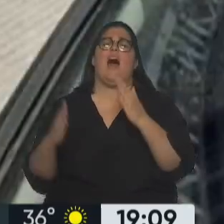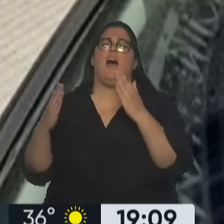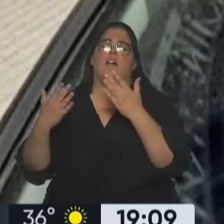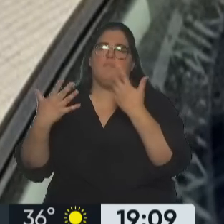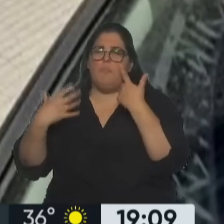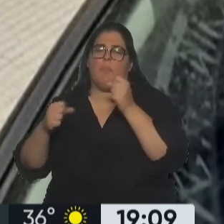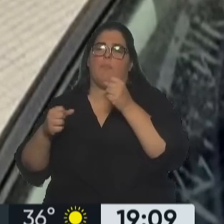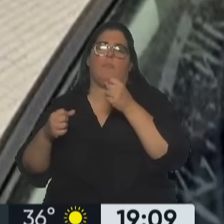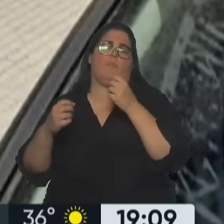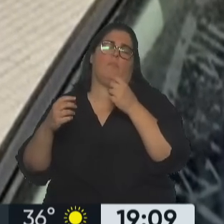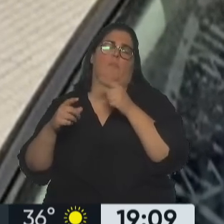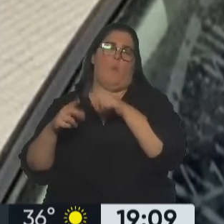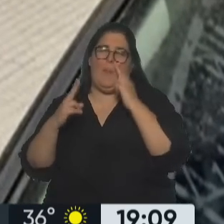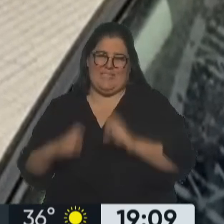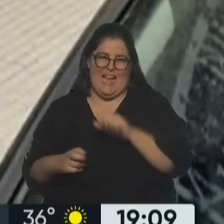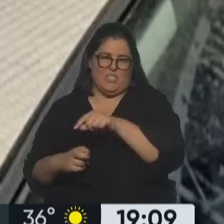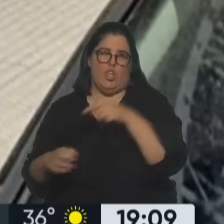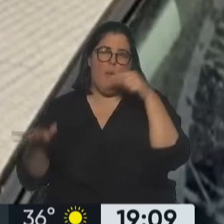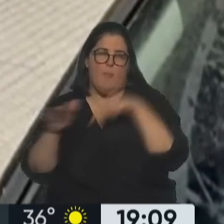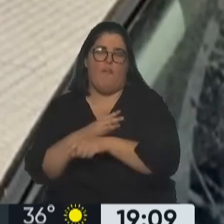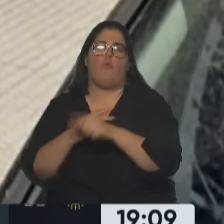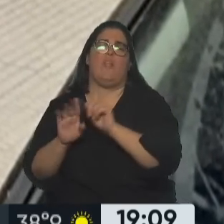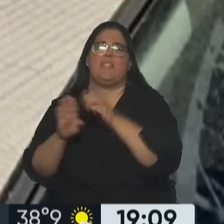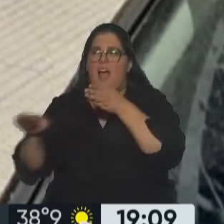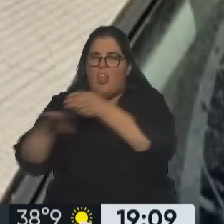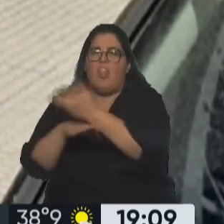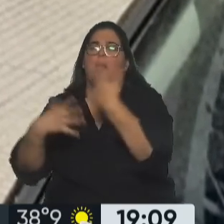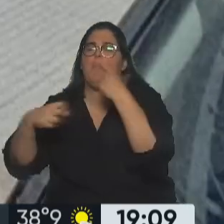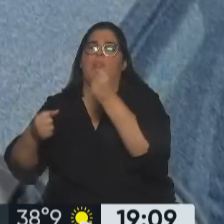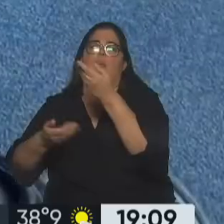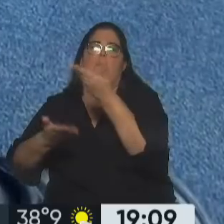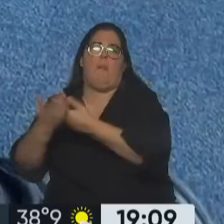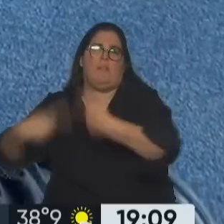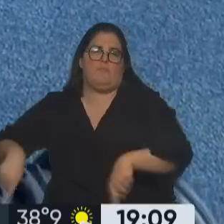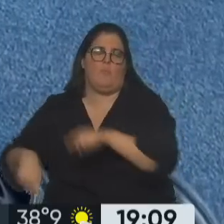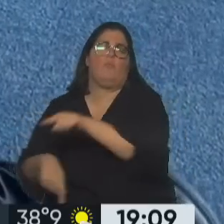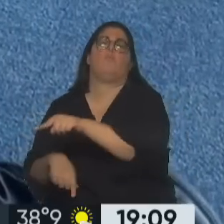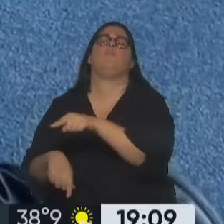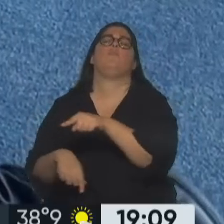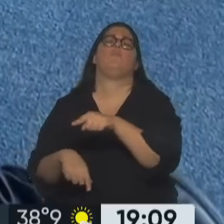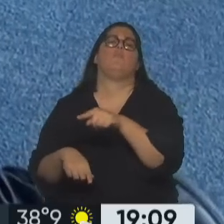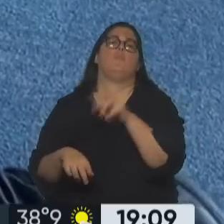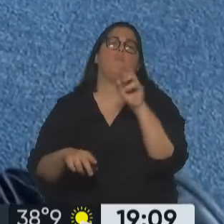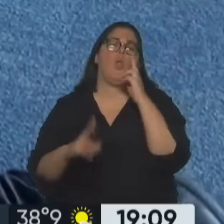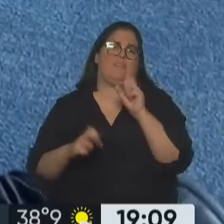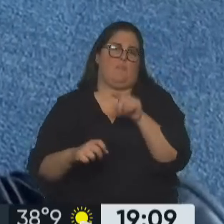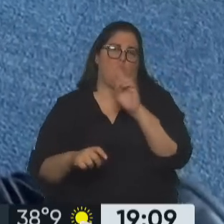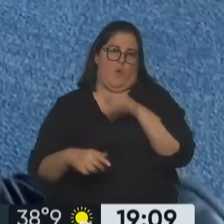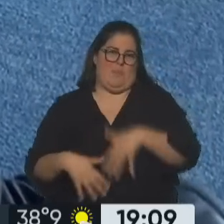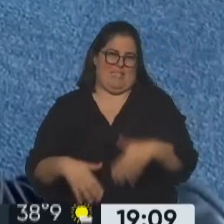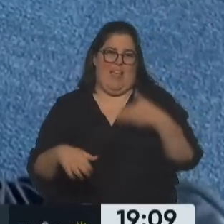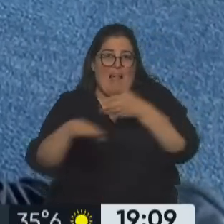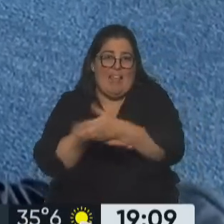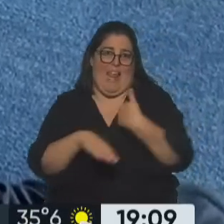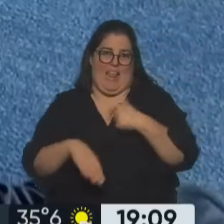profundizan esta esta investigación a ciudadanos y ciudadanas rusas que ingresaron al país los operativos aumentaron luego de